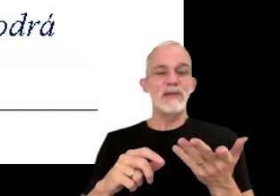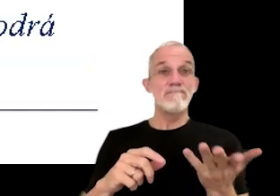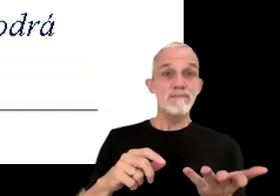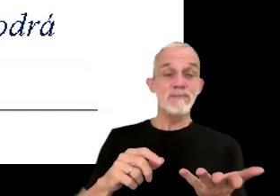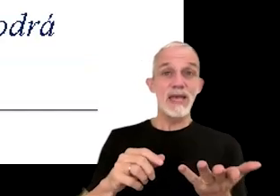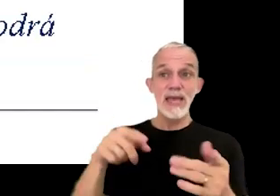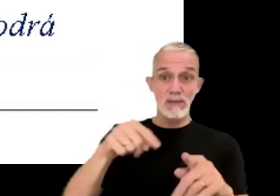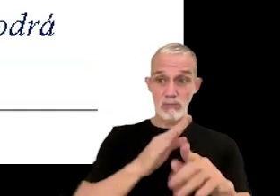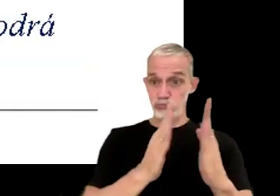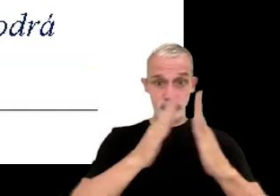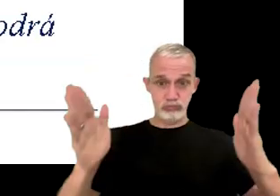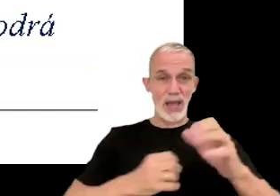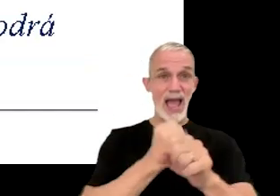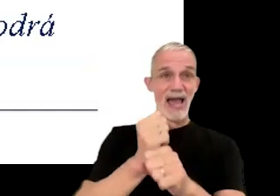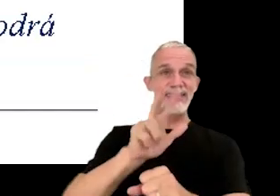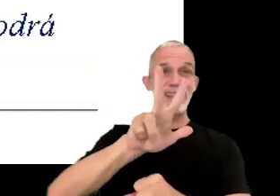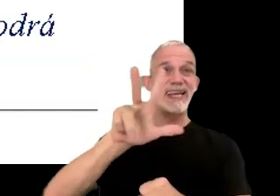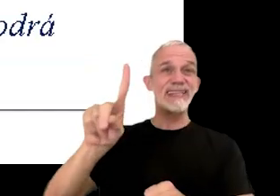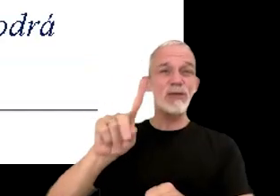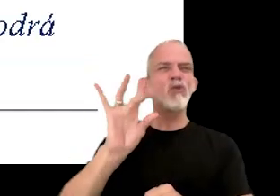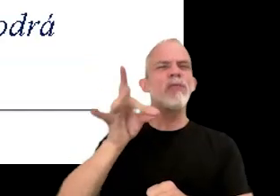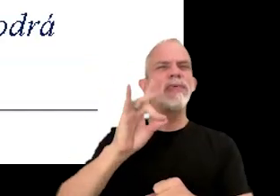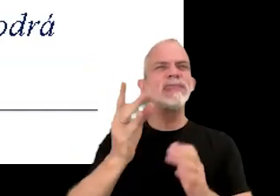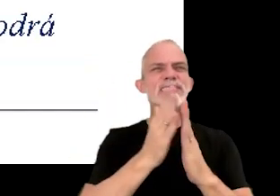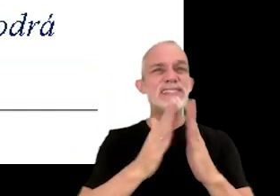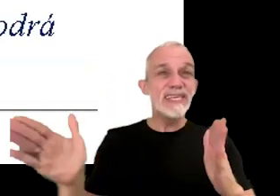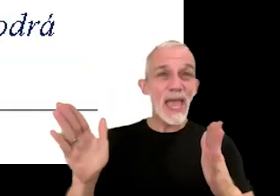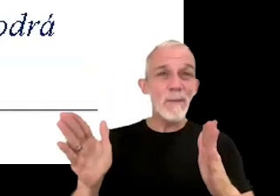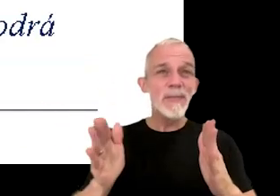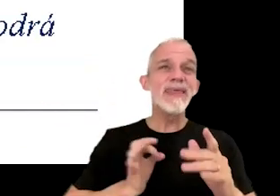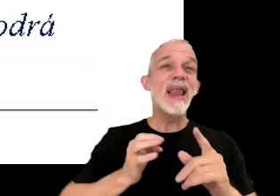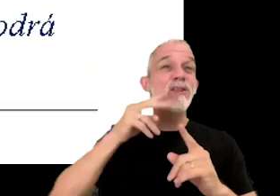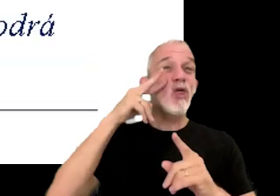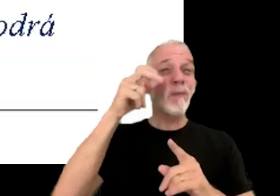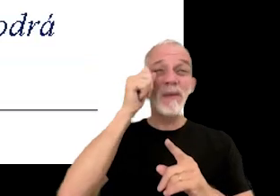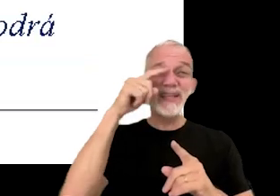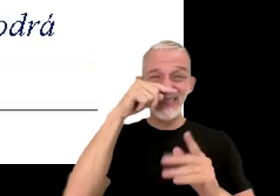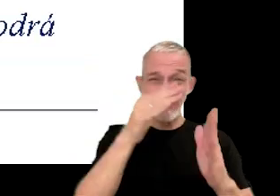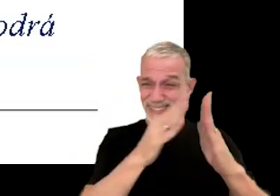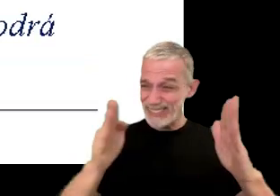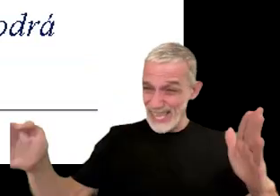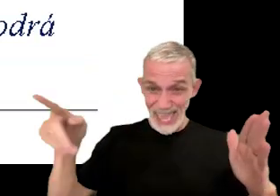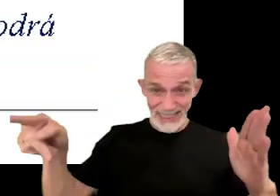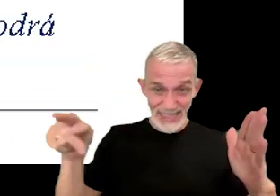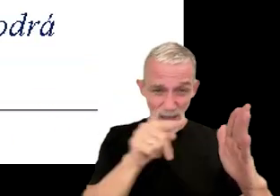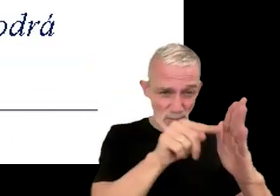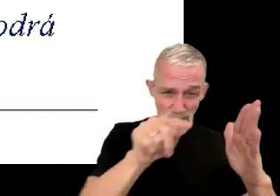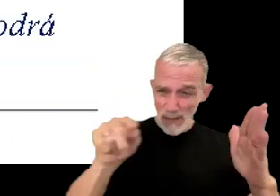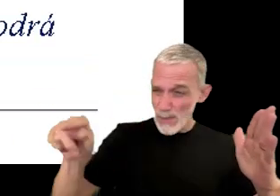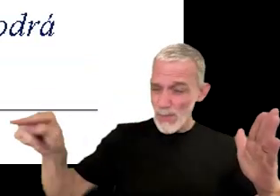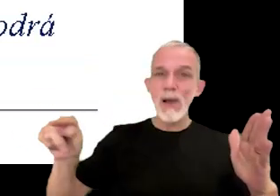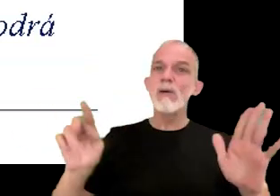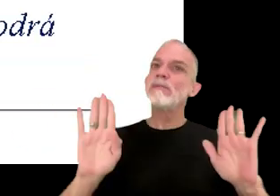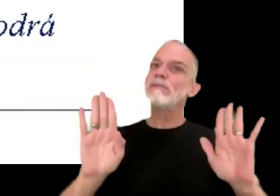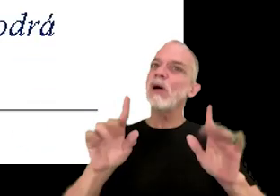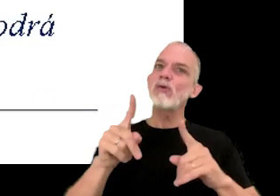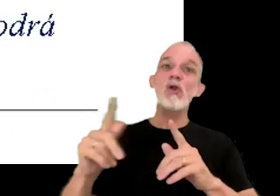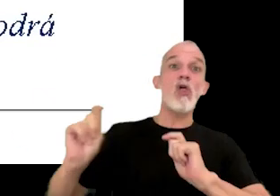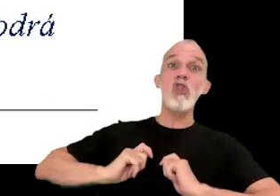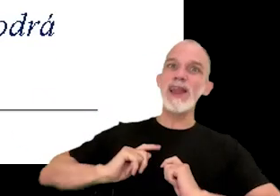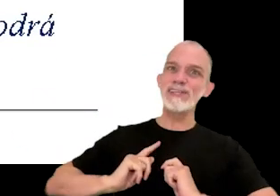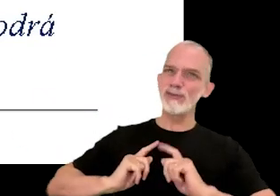del régimen hasta el 31 de diciembre 2027, salvo bienes recibidos en